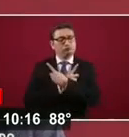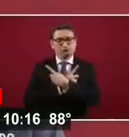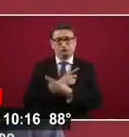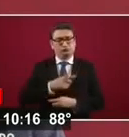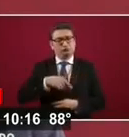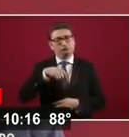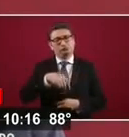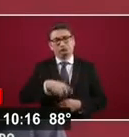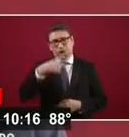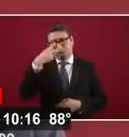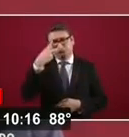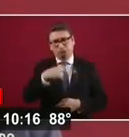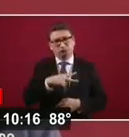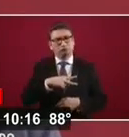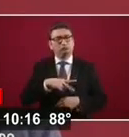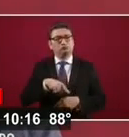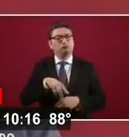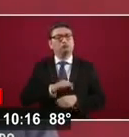defiende